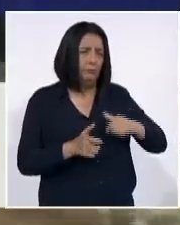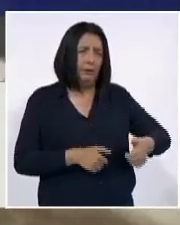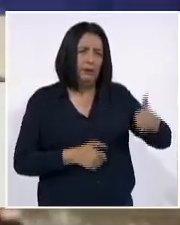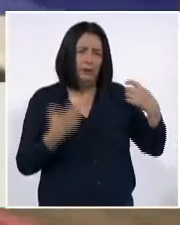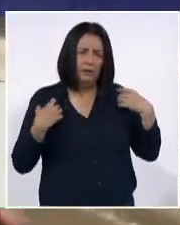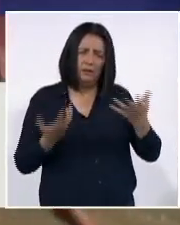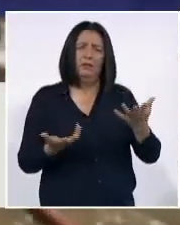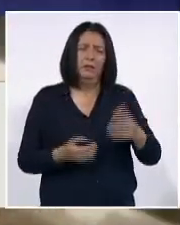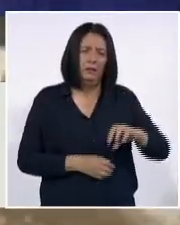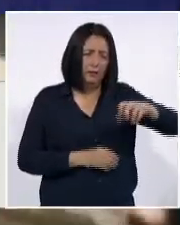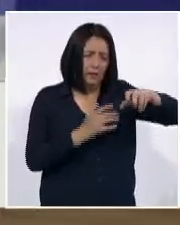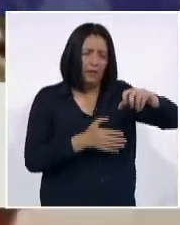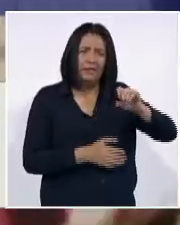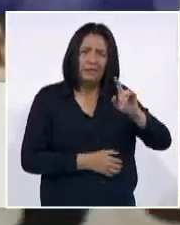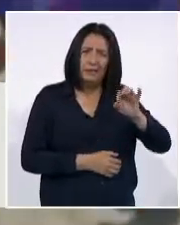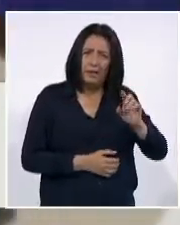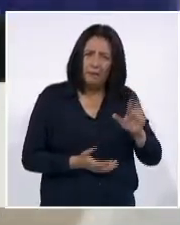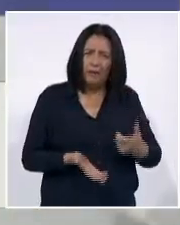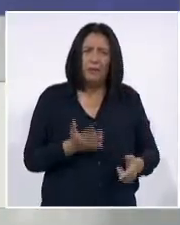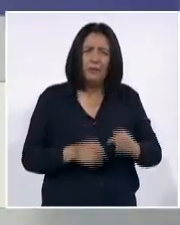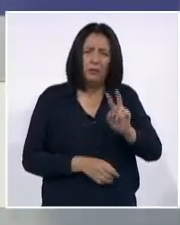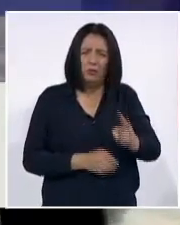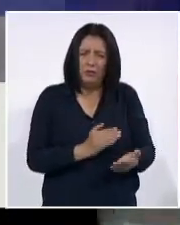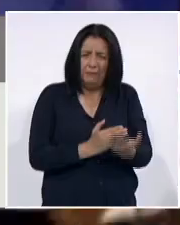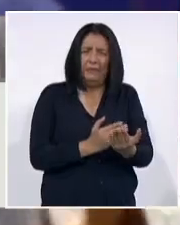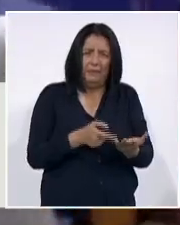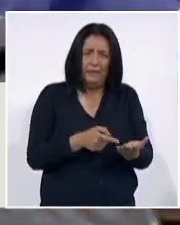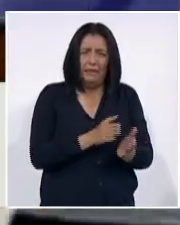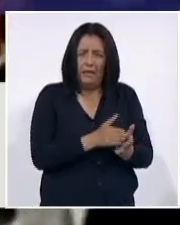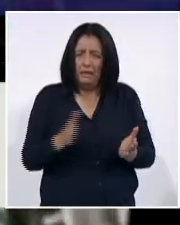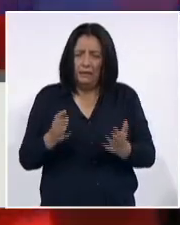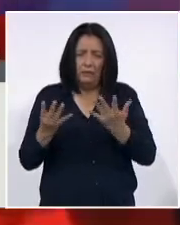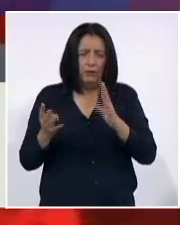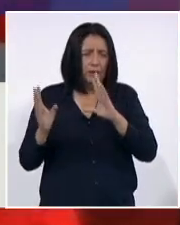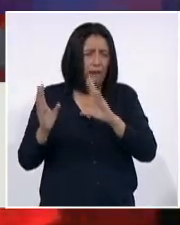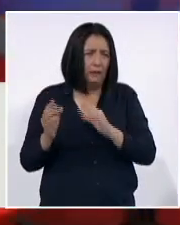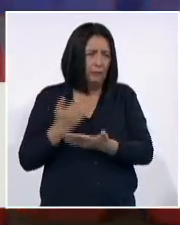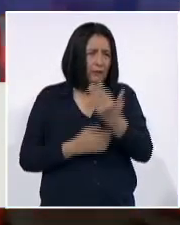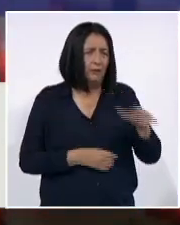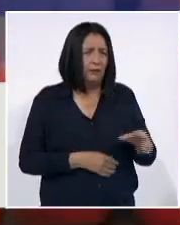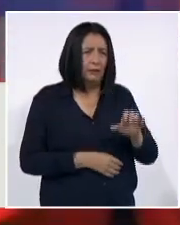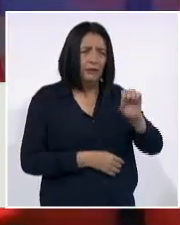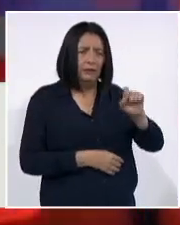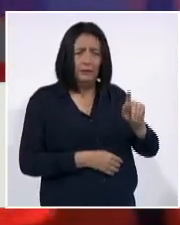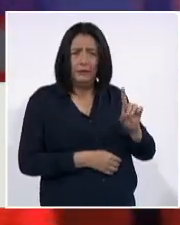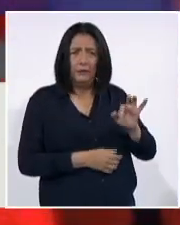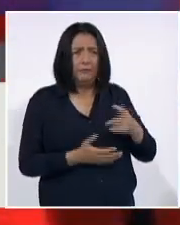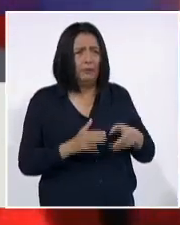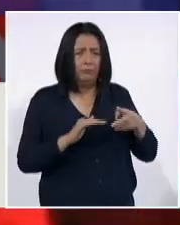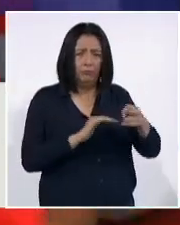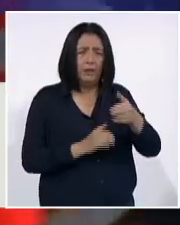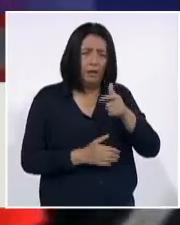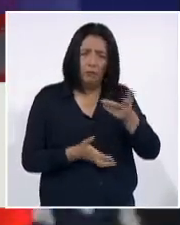que SEDAPAL solo les facilita el recurso desde las 2 de la mañana hasta las 9. SEDAPAL, como siempre, nos cortó